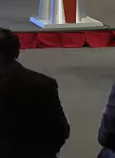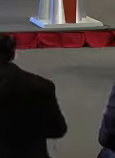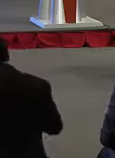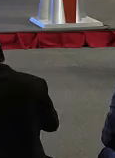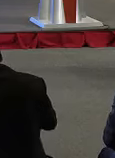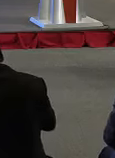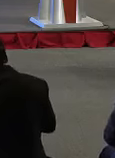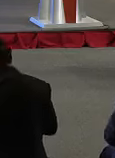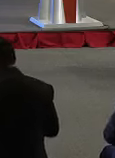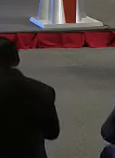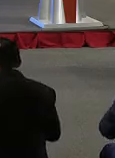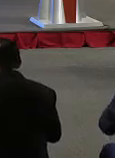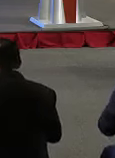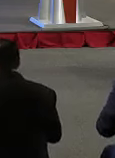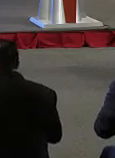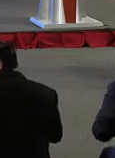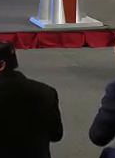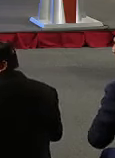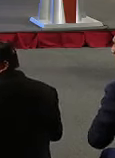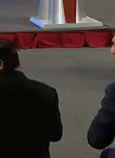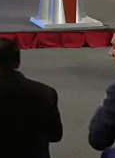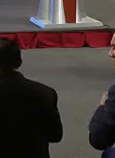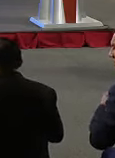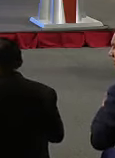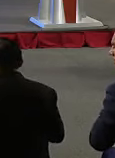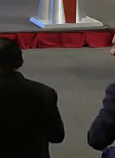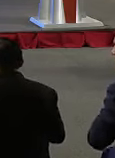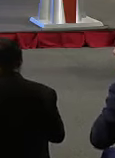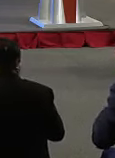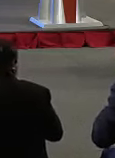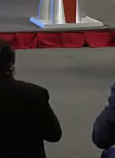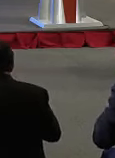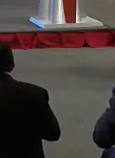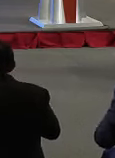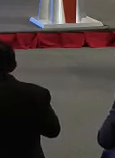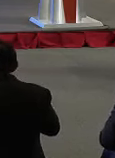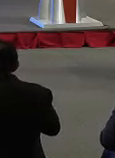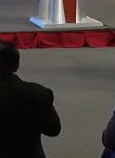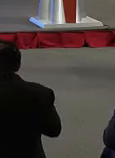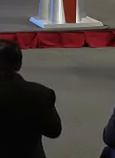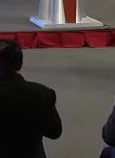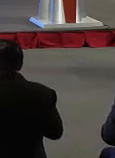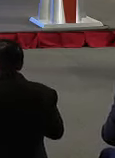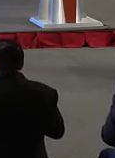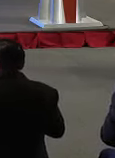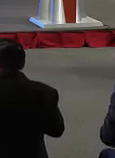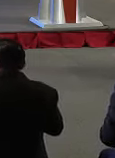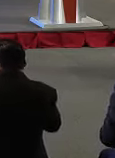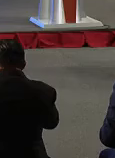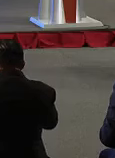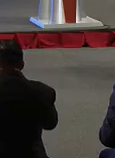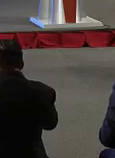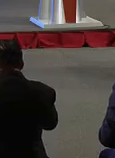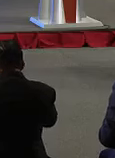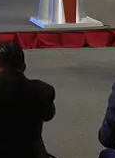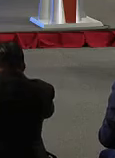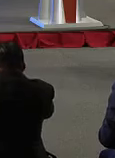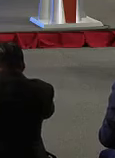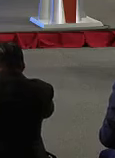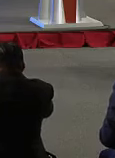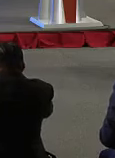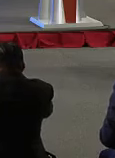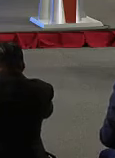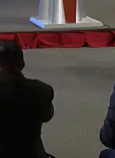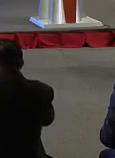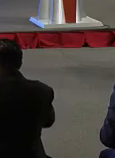una franquicia que hemos reiterado de manera importante, que es G500. A nivel nacional la tenemos en los indicadores de ganancia,